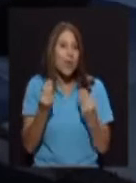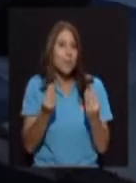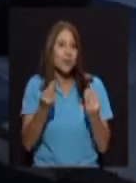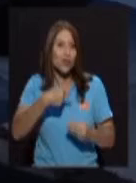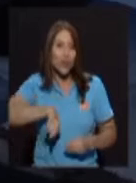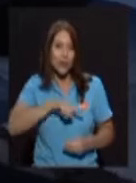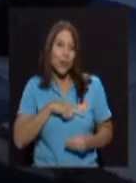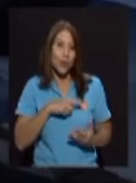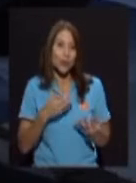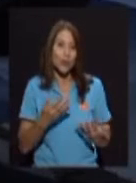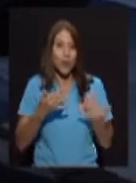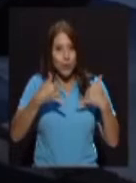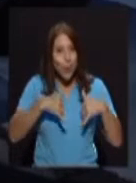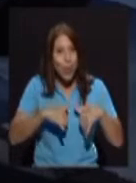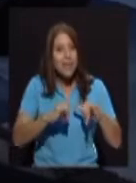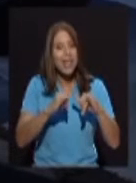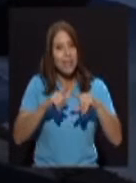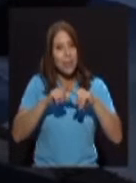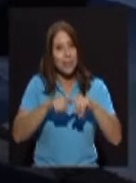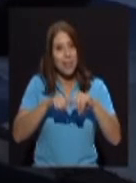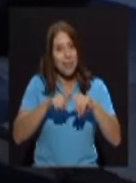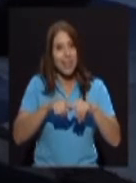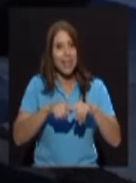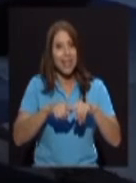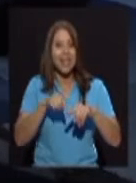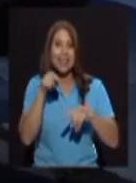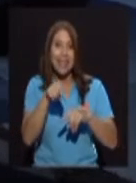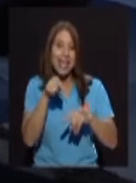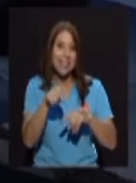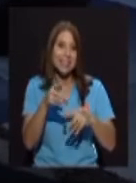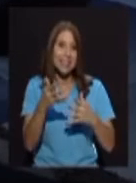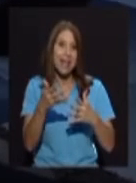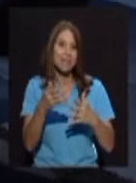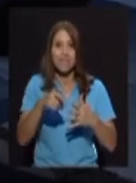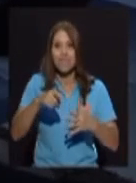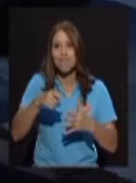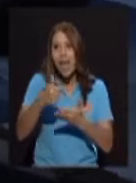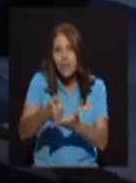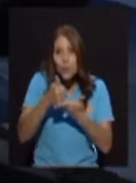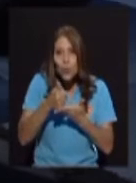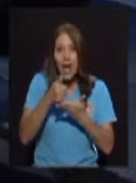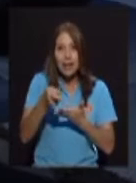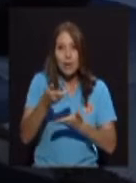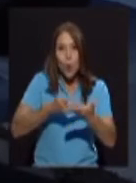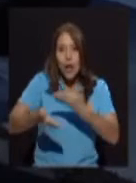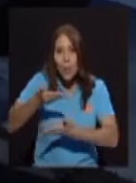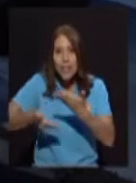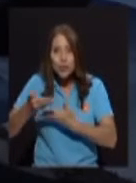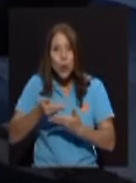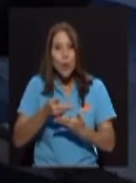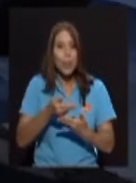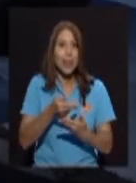de nosotros en realidad todavía vamos a depender de esa fuente de ayuda o de colaboración que surge de